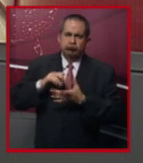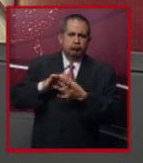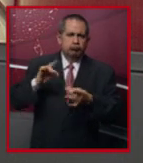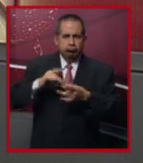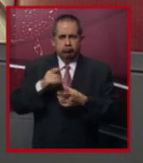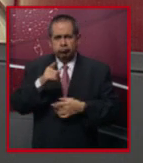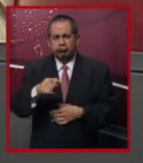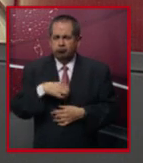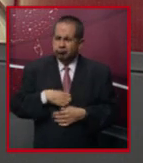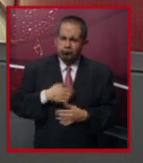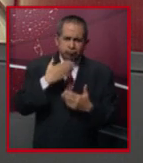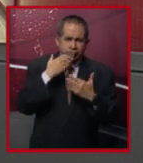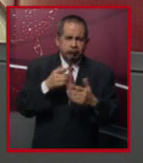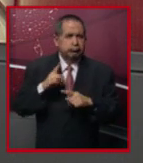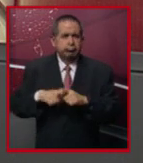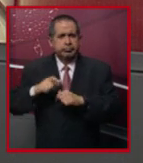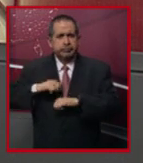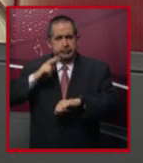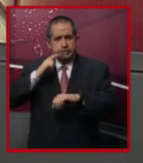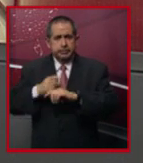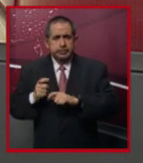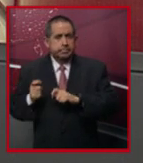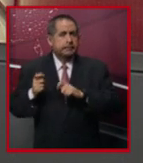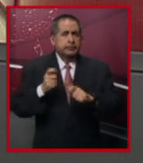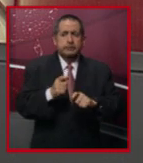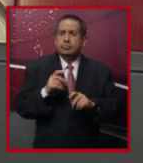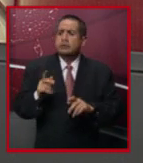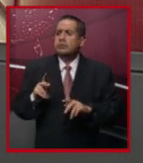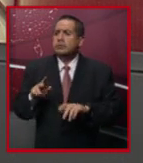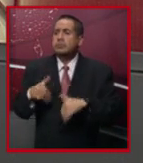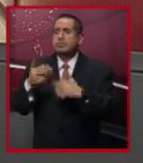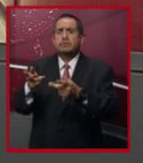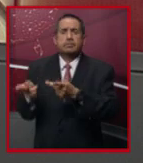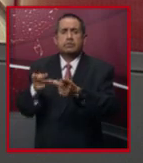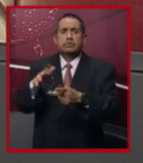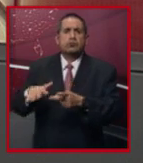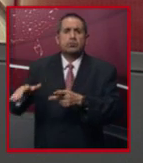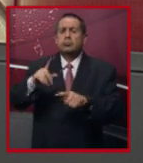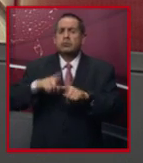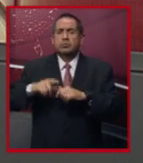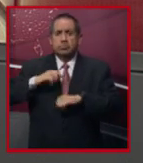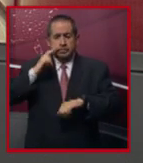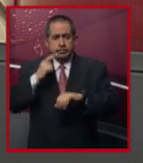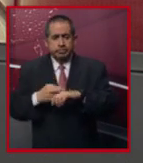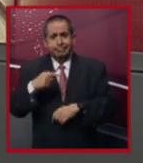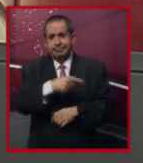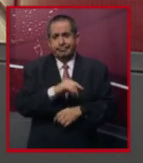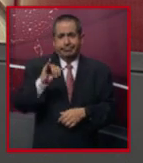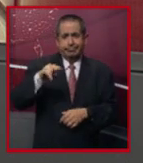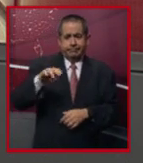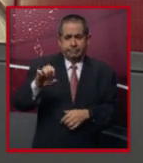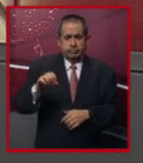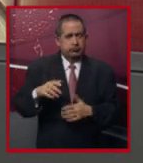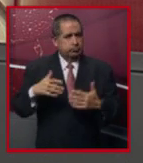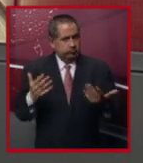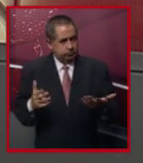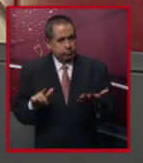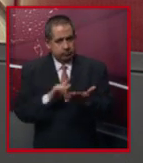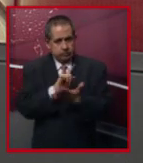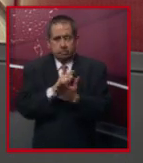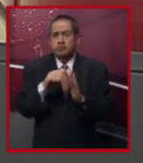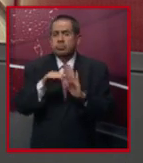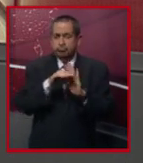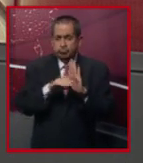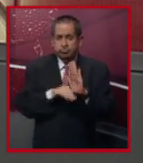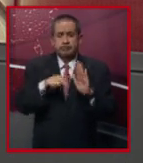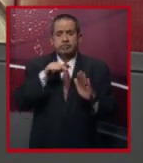se congratuló de que será el Instituto Nacional Electoral quien organice las consultas populares. Bueno, hay que decirlo, ya está establecido actualmente que el INE tiene